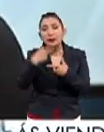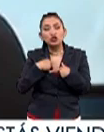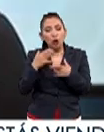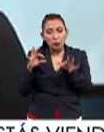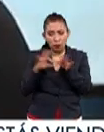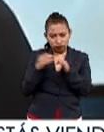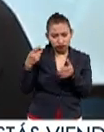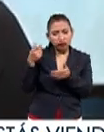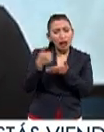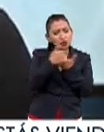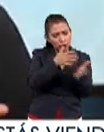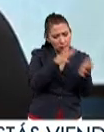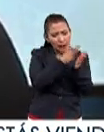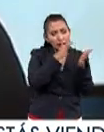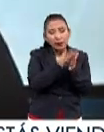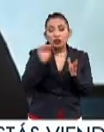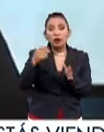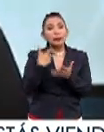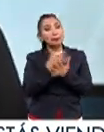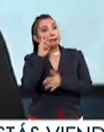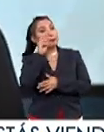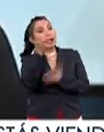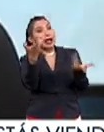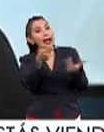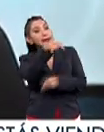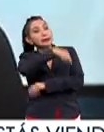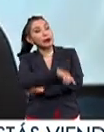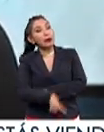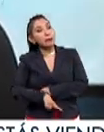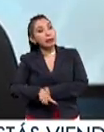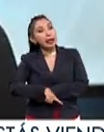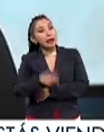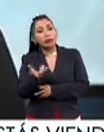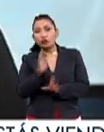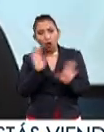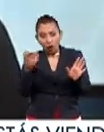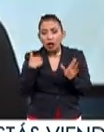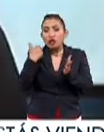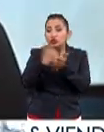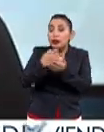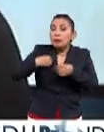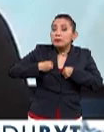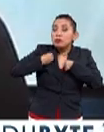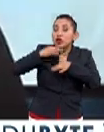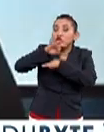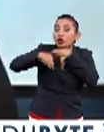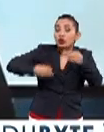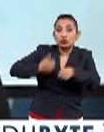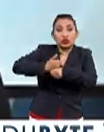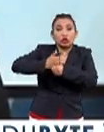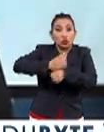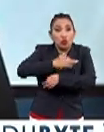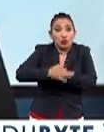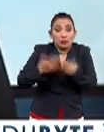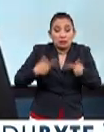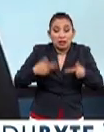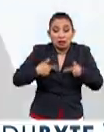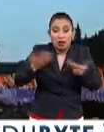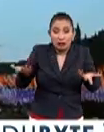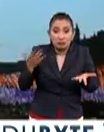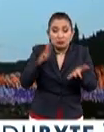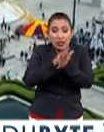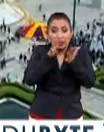un ente empoderado y no solamente como un actor pasivo de la que pasa en la ciudad. La ciudad la vivimos y la sufrimos todos y